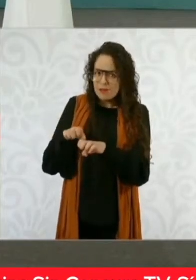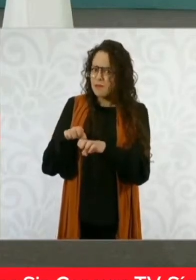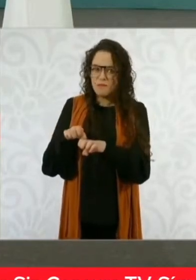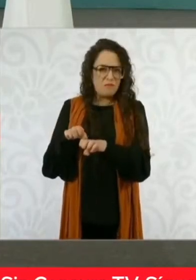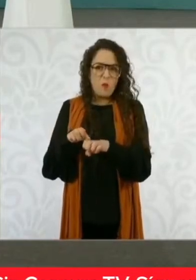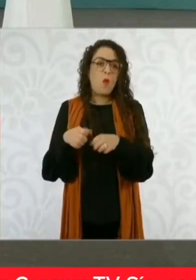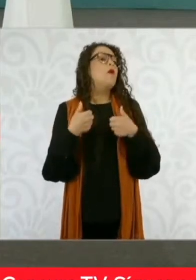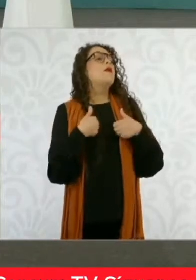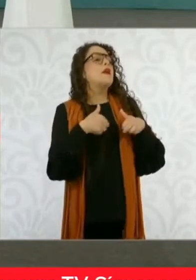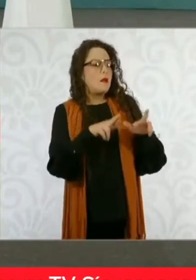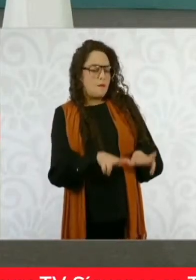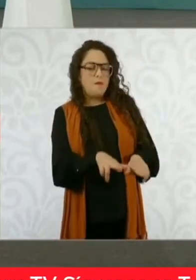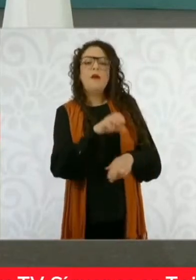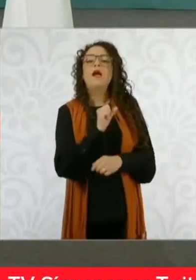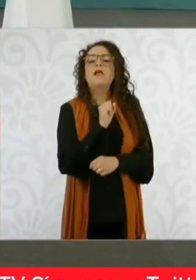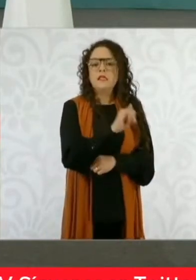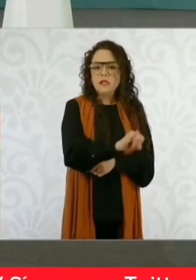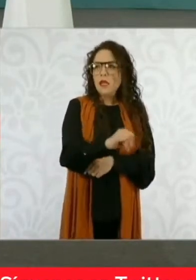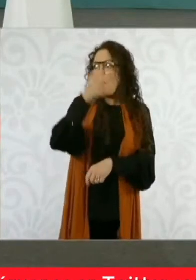directores.